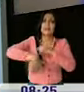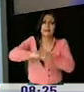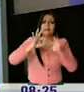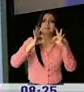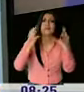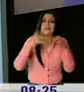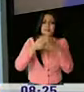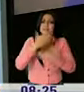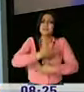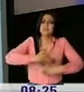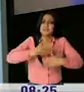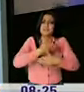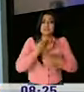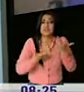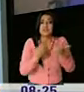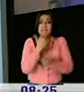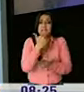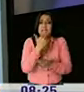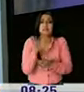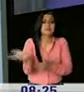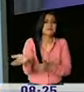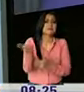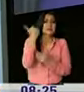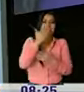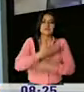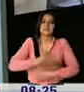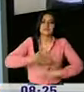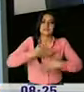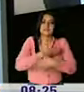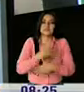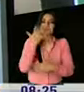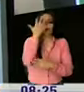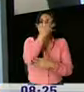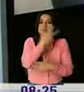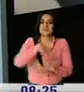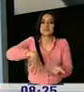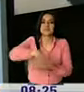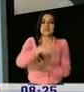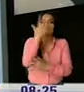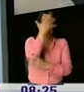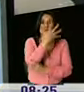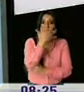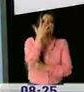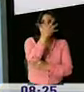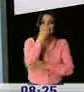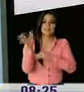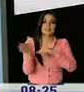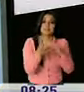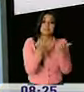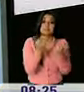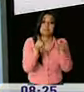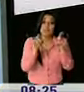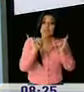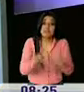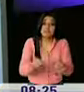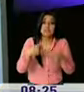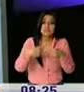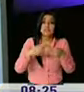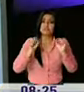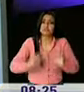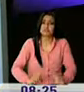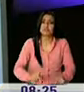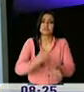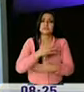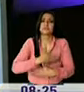estemos celebrando algo y vamos a disfrutar esa maravilla que tiene Esmeraldas. Ahora, también los que se quedan en Quito tienen la oportunidad de disfrutarlo.